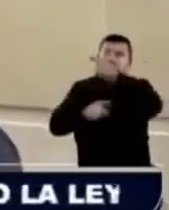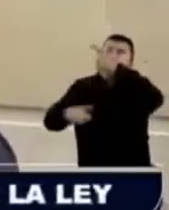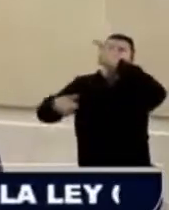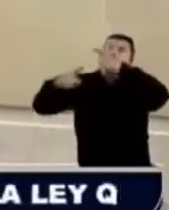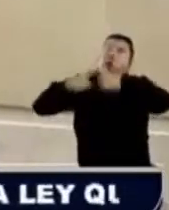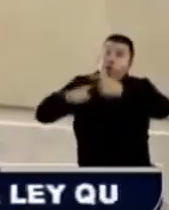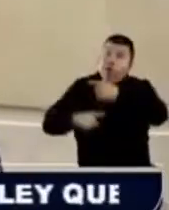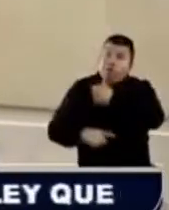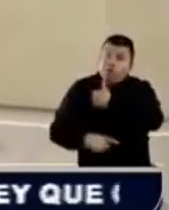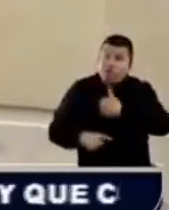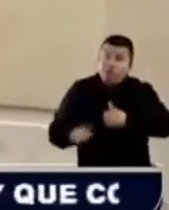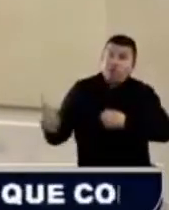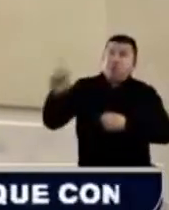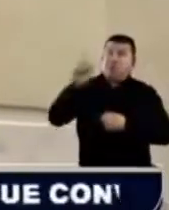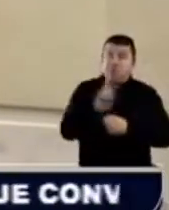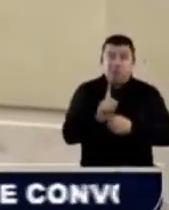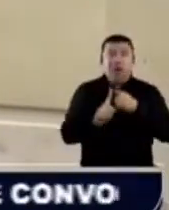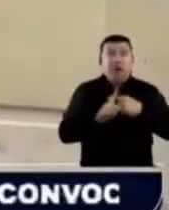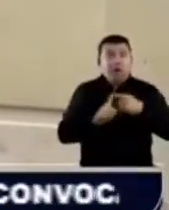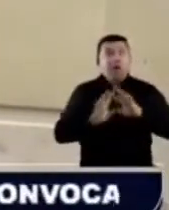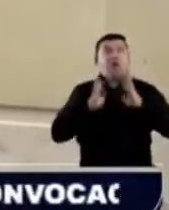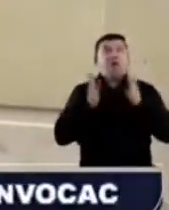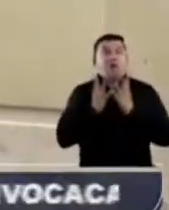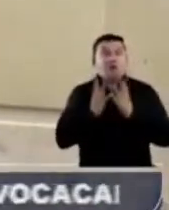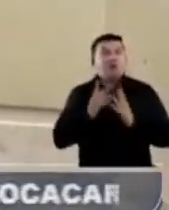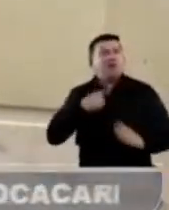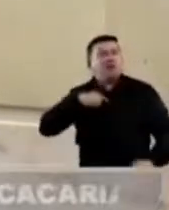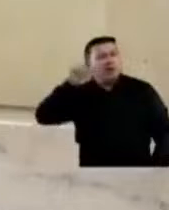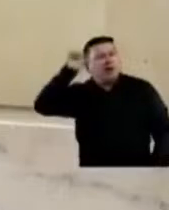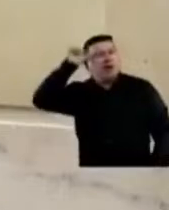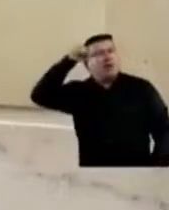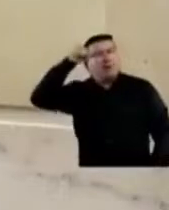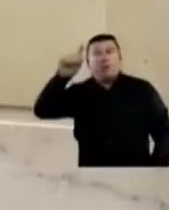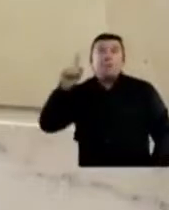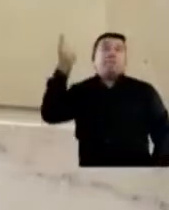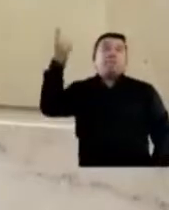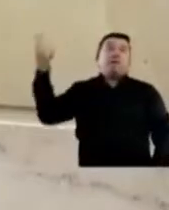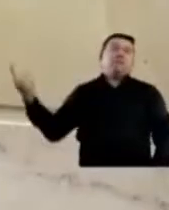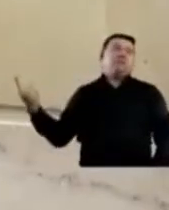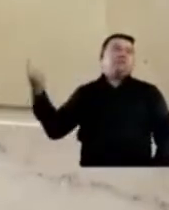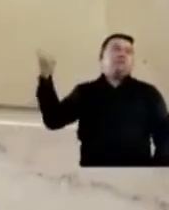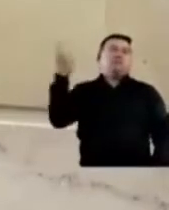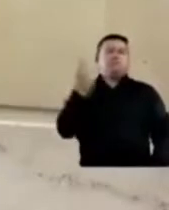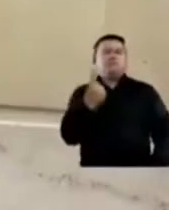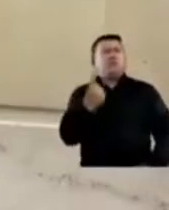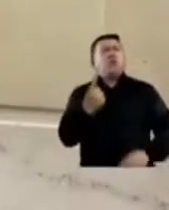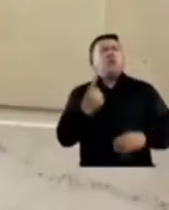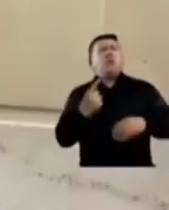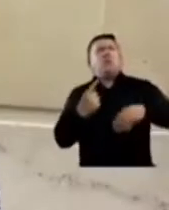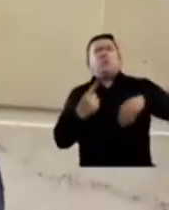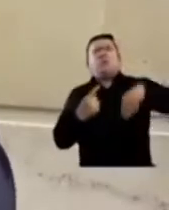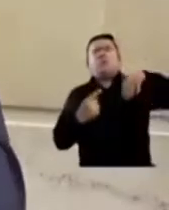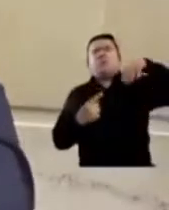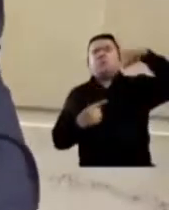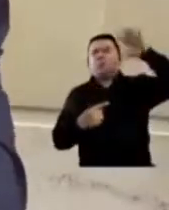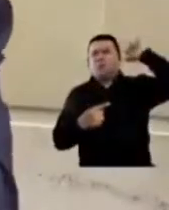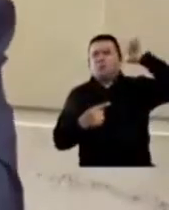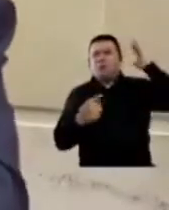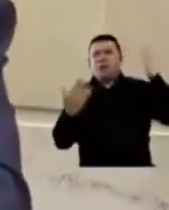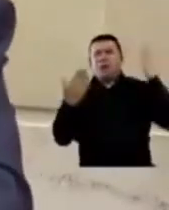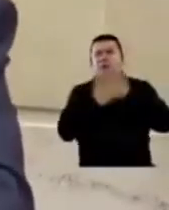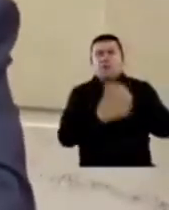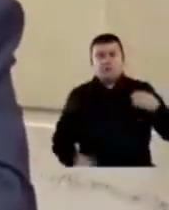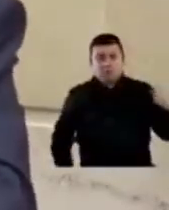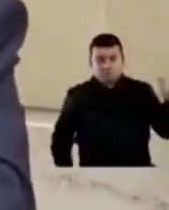cortando. Entonces, esa es la primera investigación que hace la revista Raya, que está muy documentada a través de los